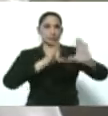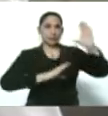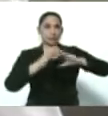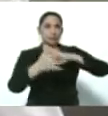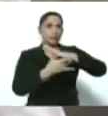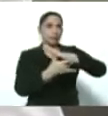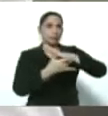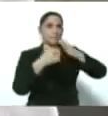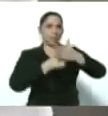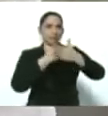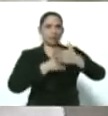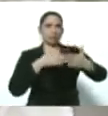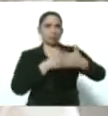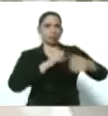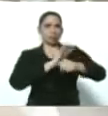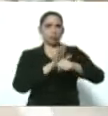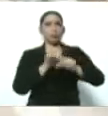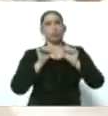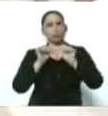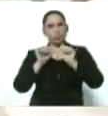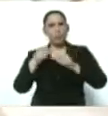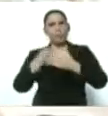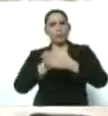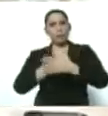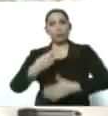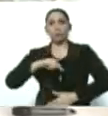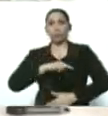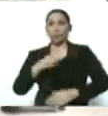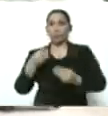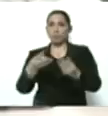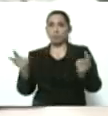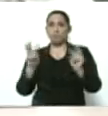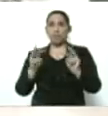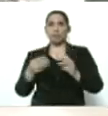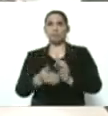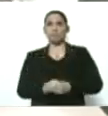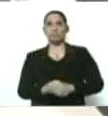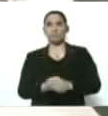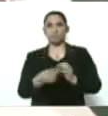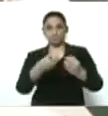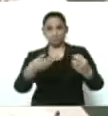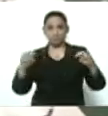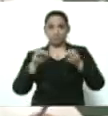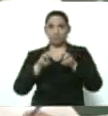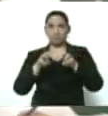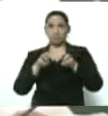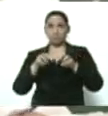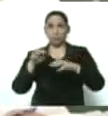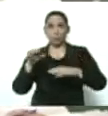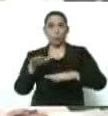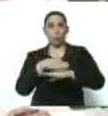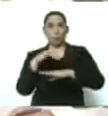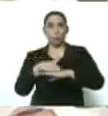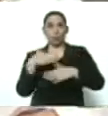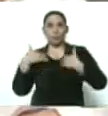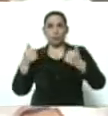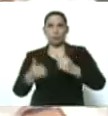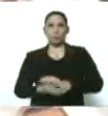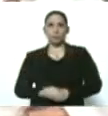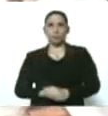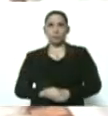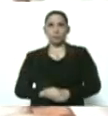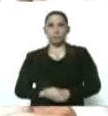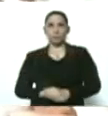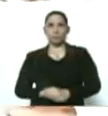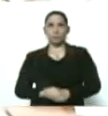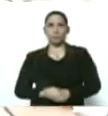batalla contra el COVID. Continuar la batalla, estamos en una mesa redonda hoy, jueves de salud. Al mediodía hubo